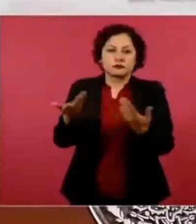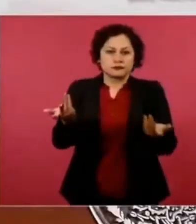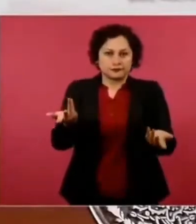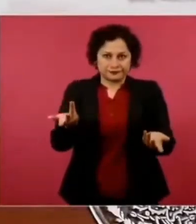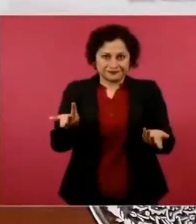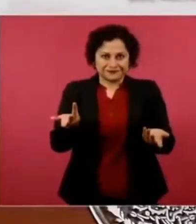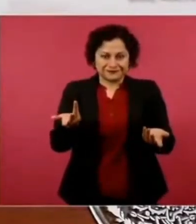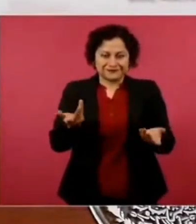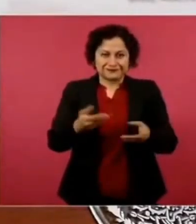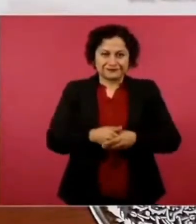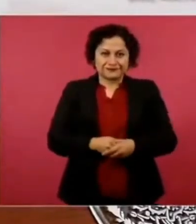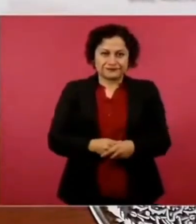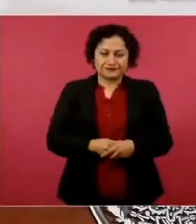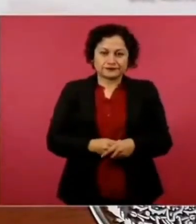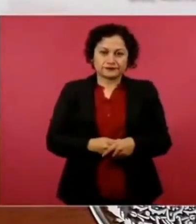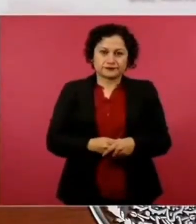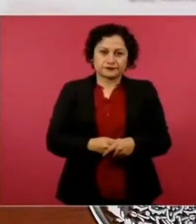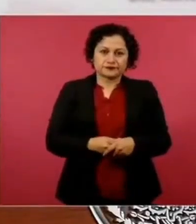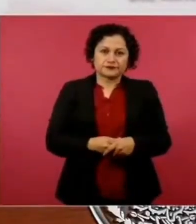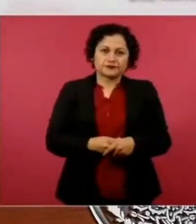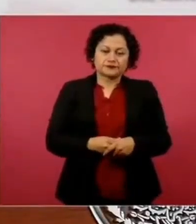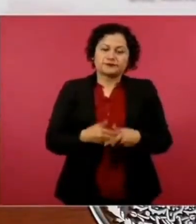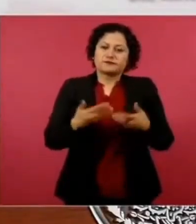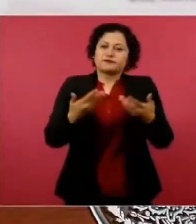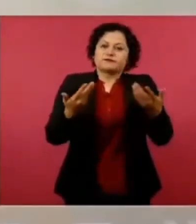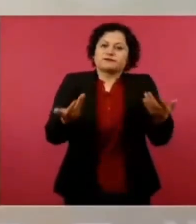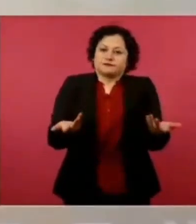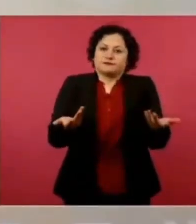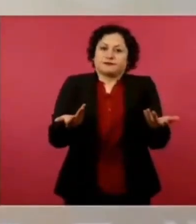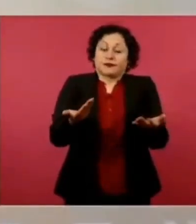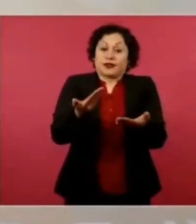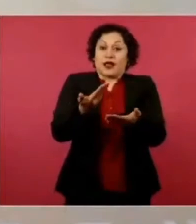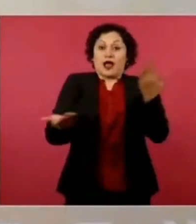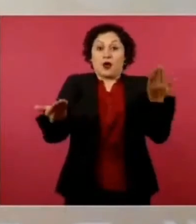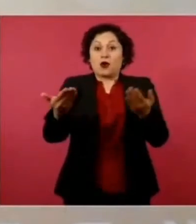Entonces, cuando ya no hay esa corrupción